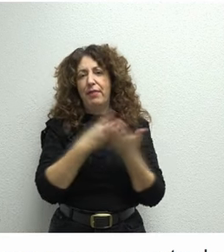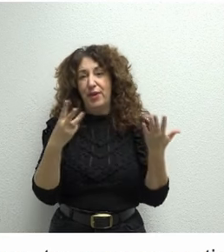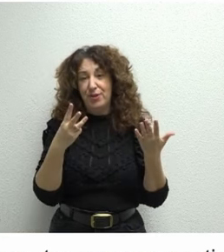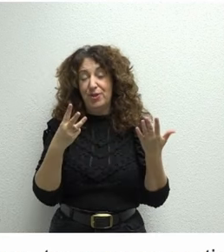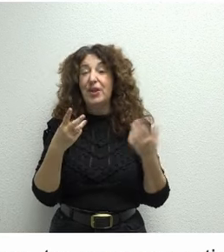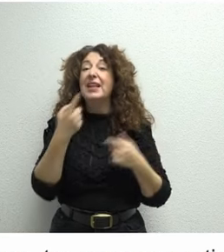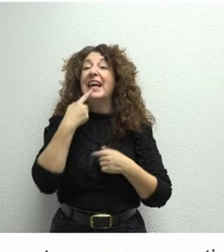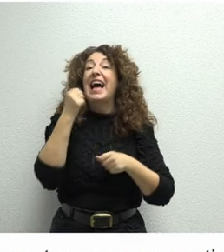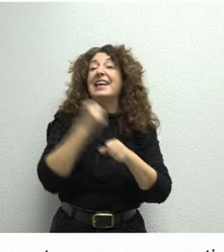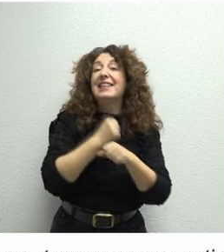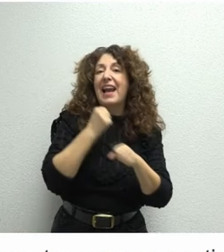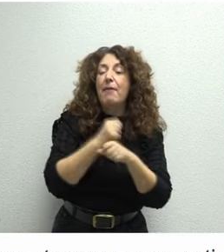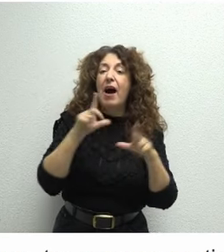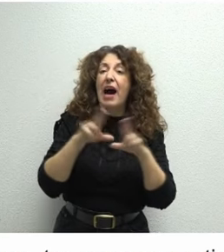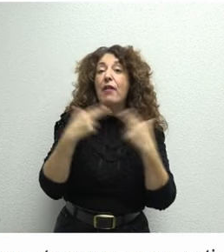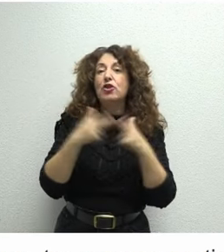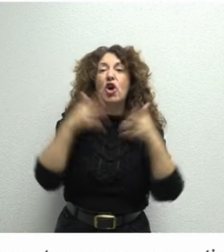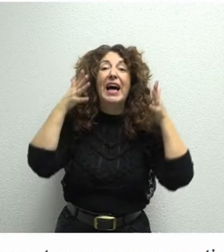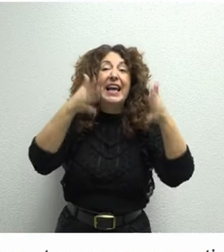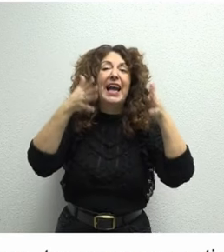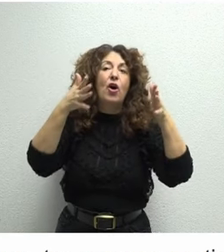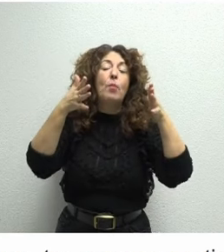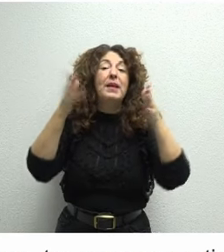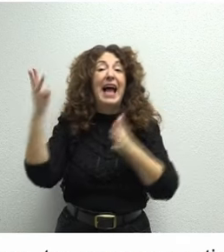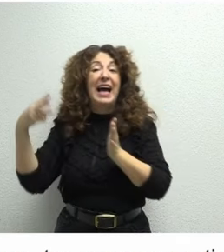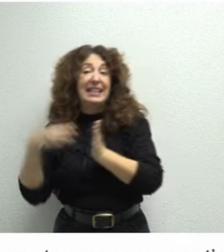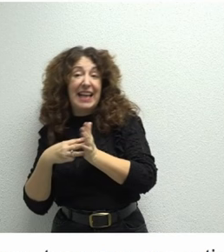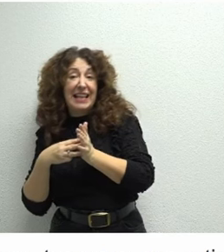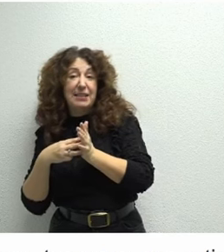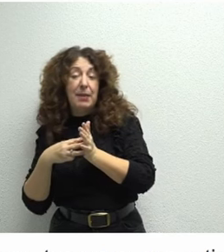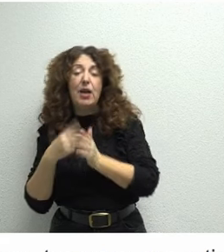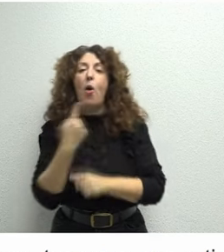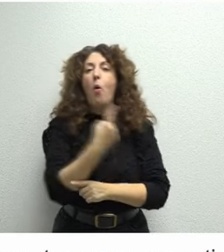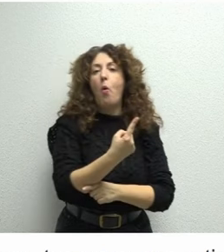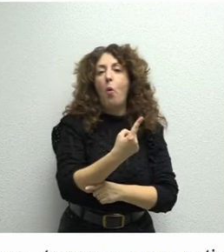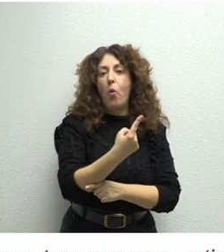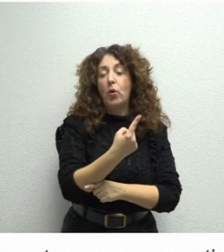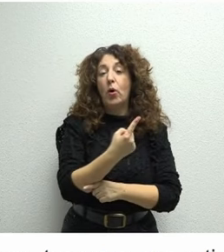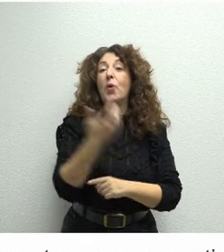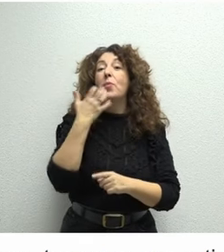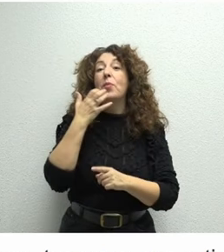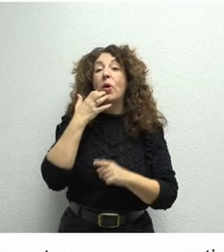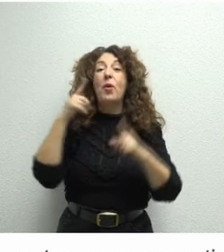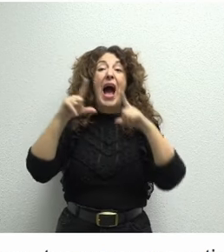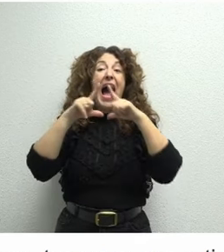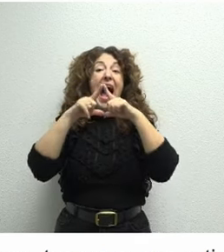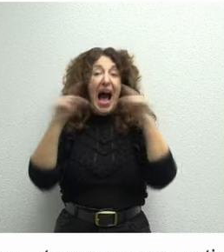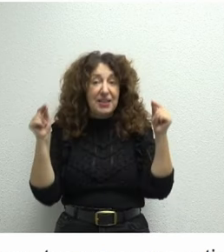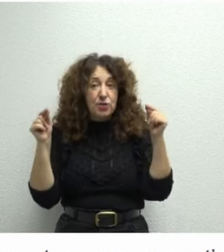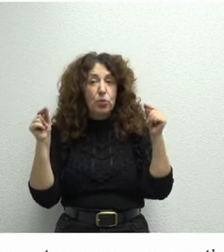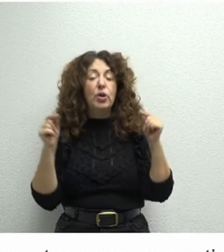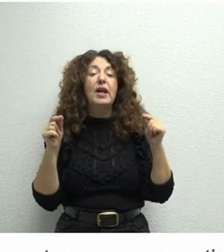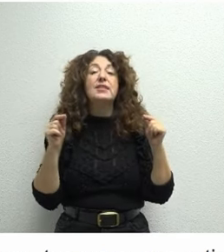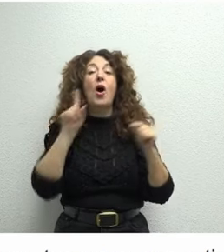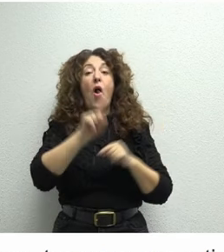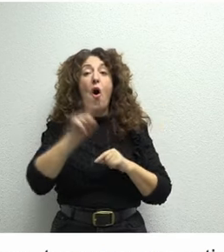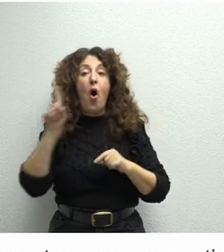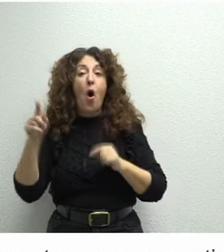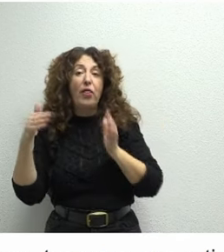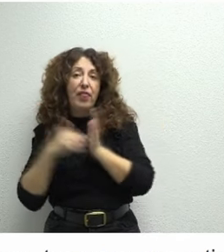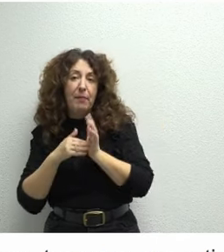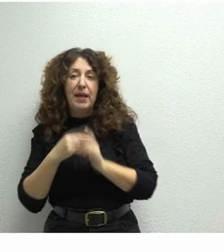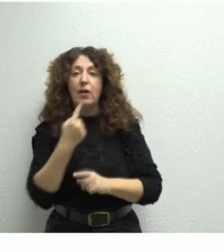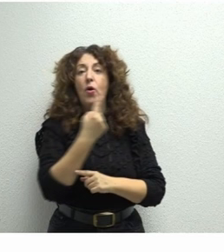3000 el dato que yo más reciente encontré fue el de Asturias tiene uno por cada 11000 bueno con estos